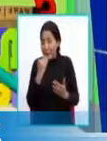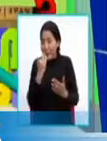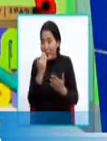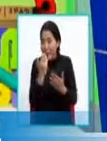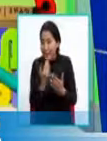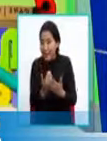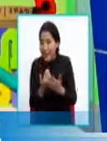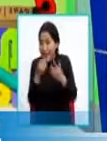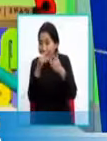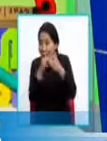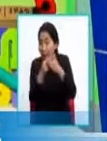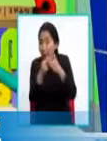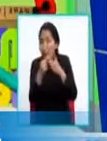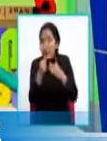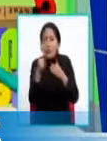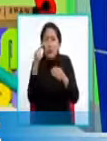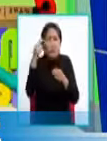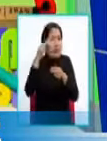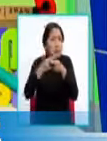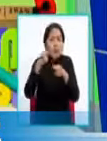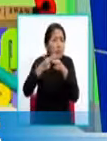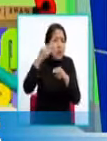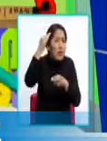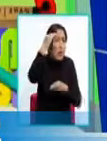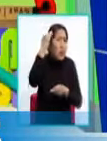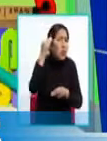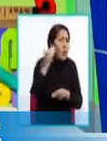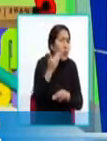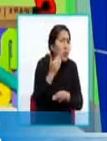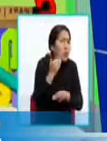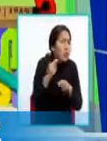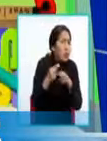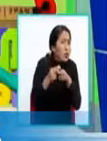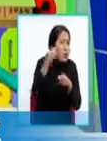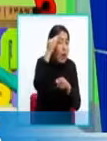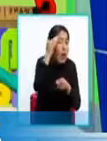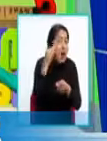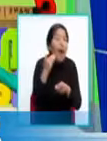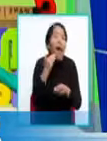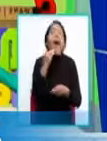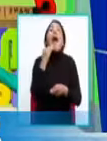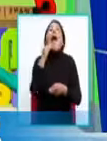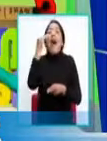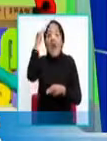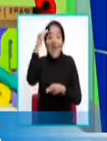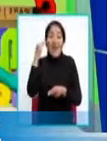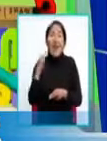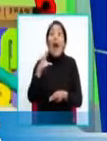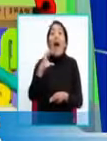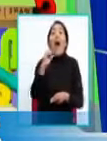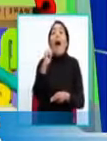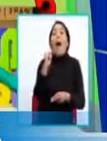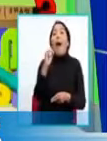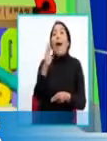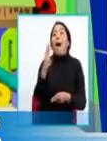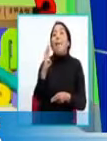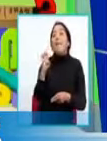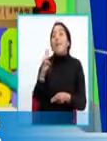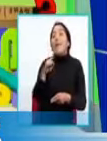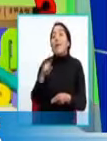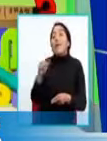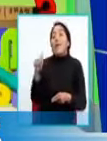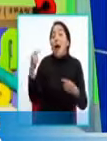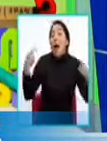smartphone y su pantallita pequeña, o la tablet, que es más o menos intermedia, y ciertamente son papás y